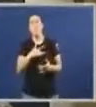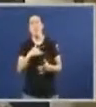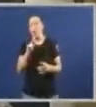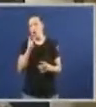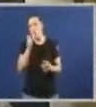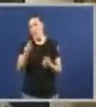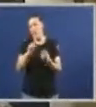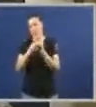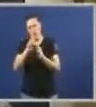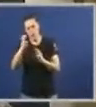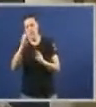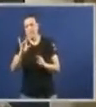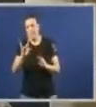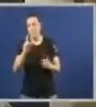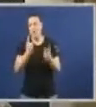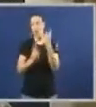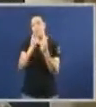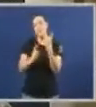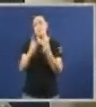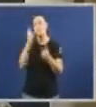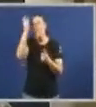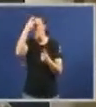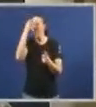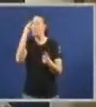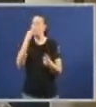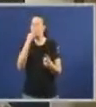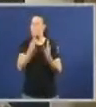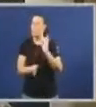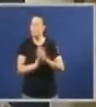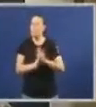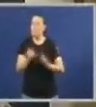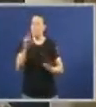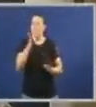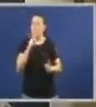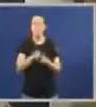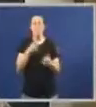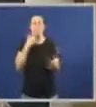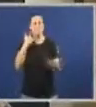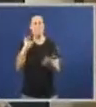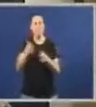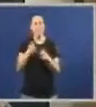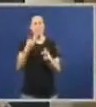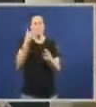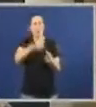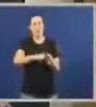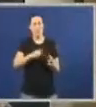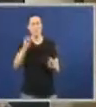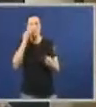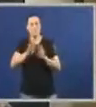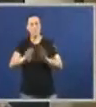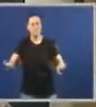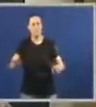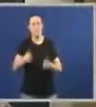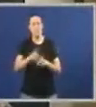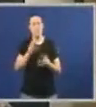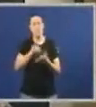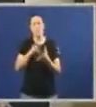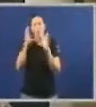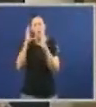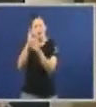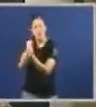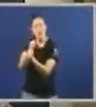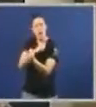un montón de ideas que siguen impregnadas e que teñen un enfoque sexista En primeiro lugar, hai que rematar co enfoque individualizado que